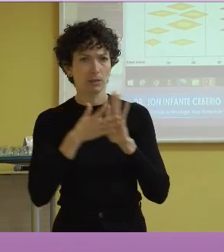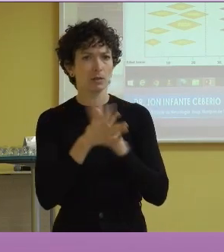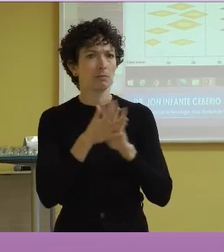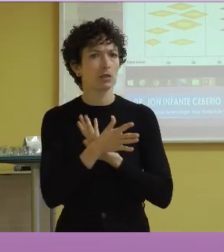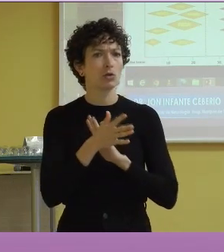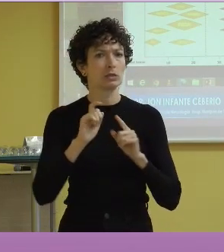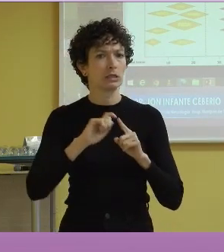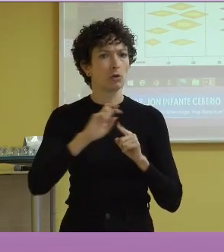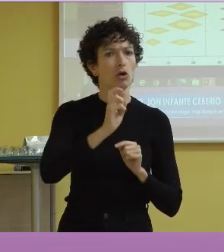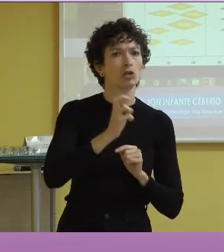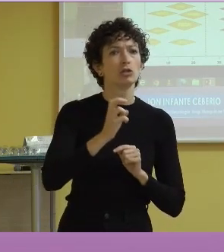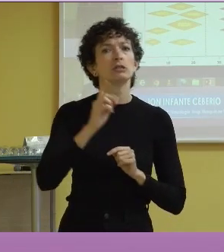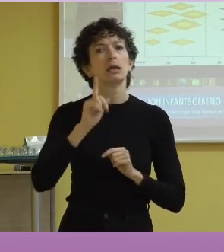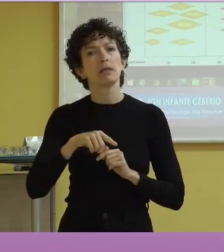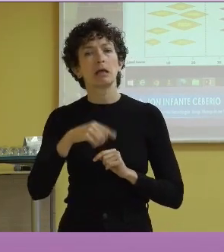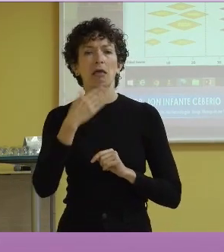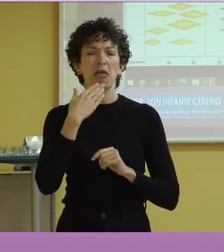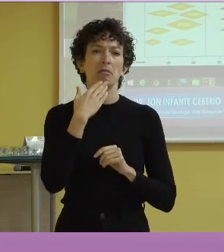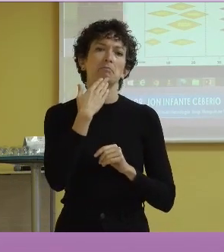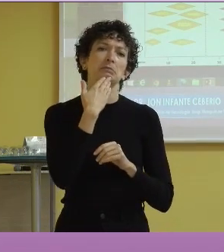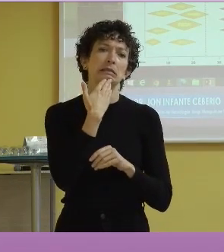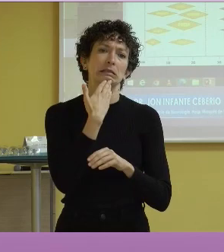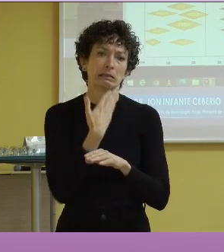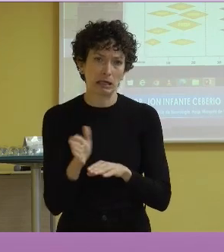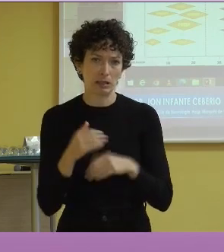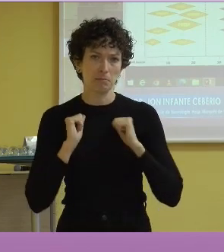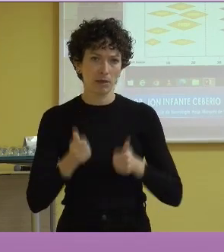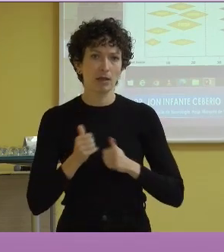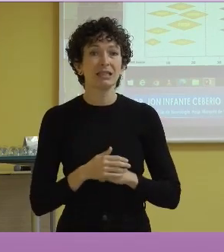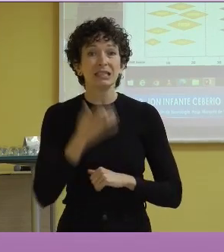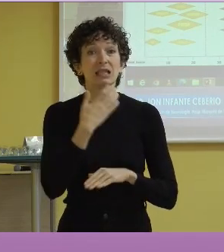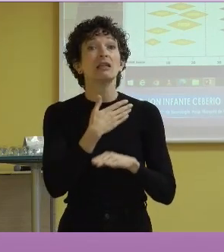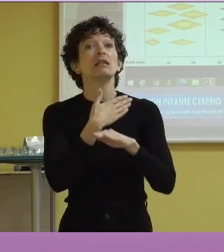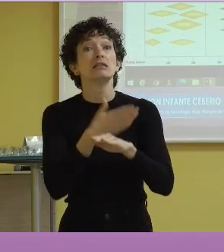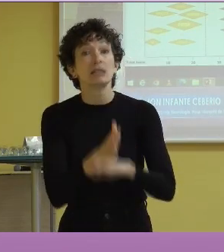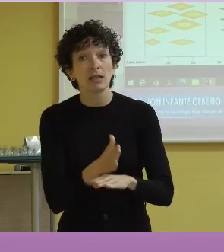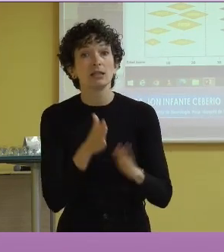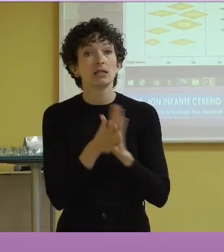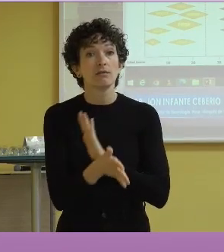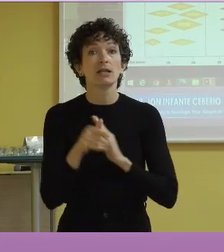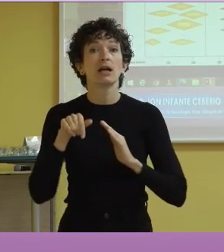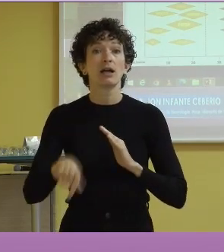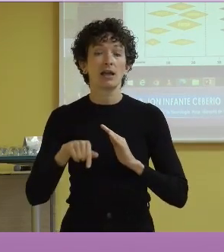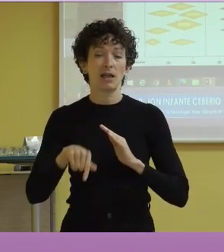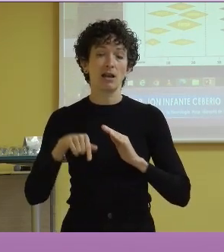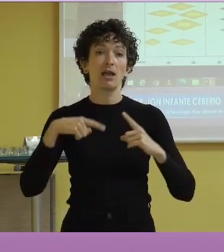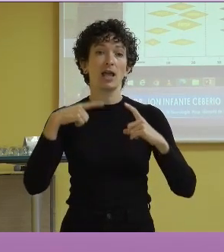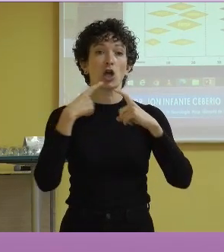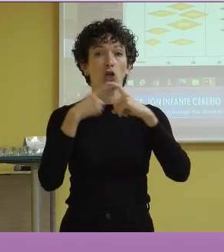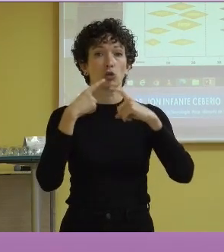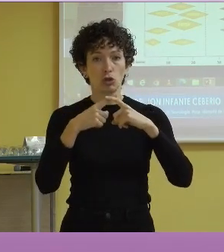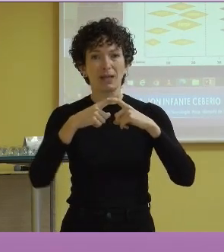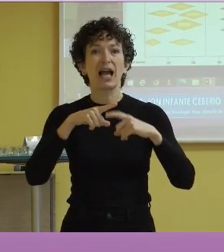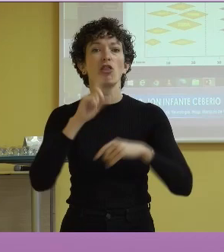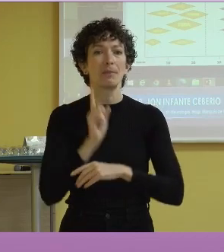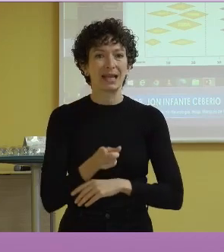de ataxia, también empieza a edades tardías. A edades más tardías aparecen las ataxias autosómico-dominantes, por ejemplo, que